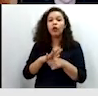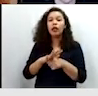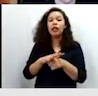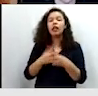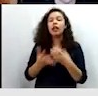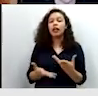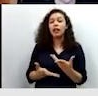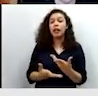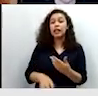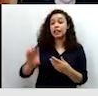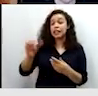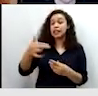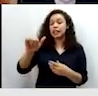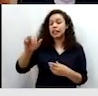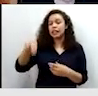fueron chinches.